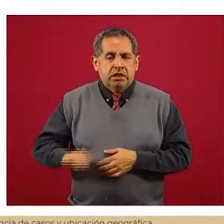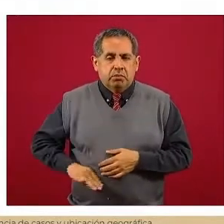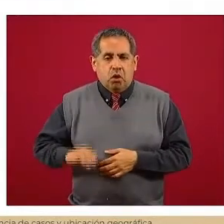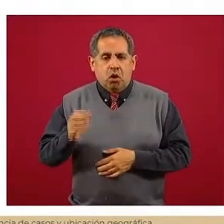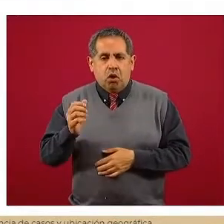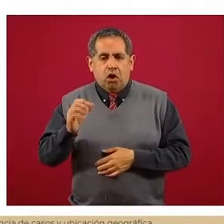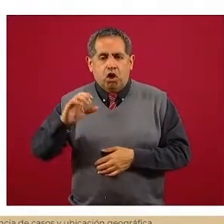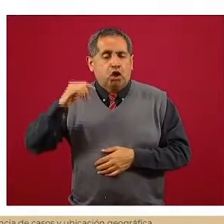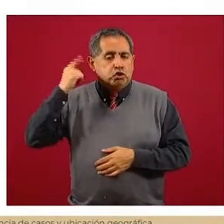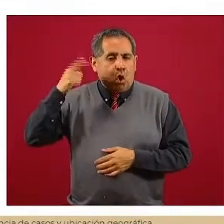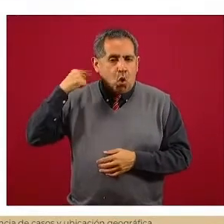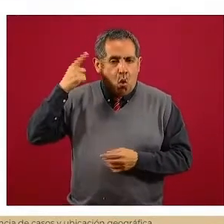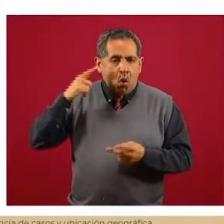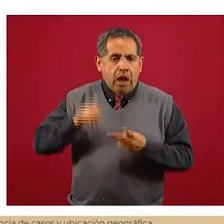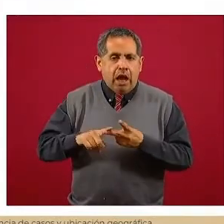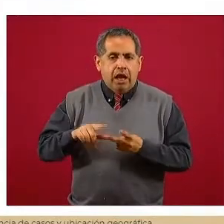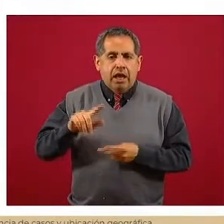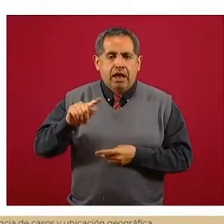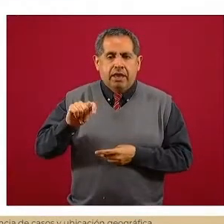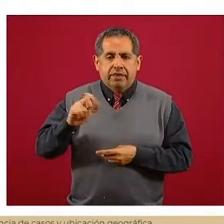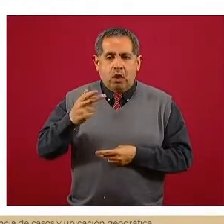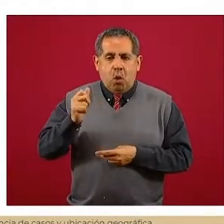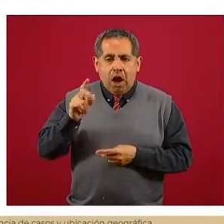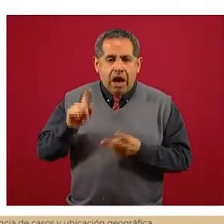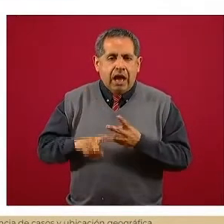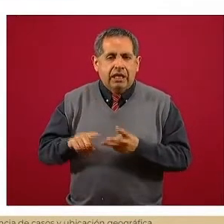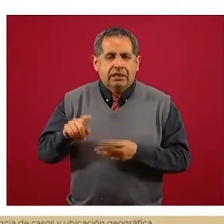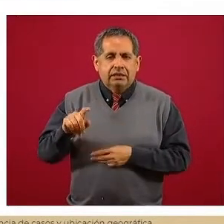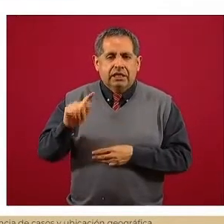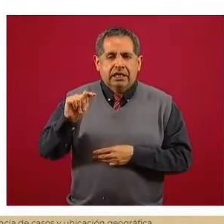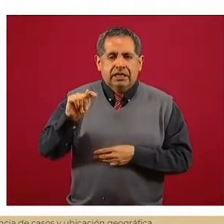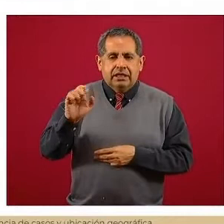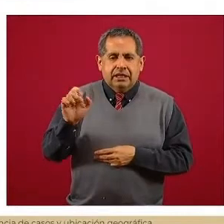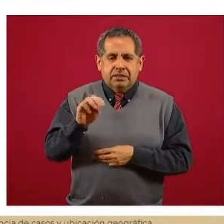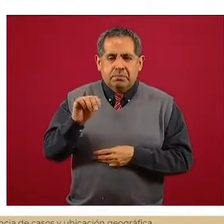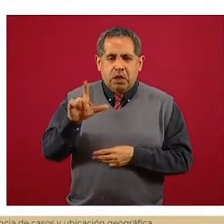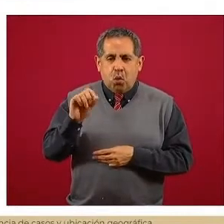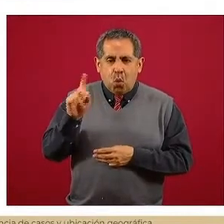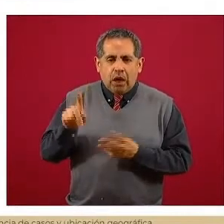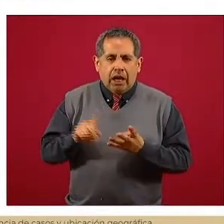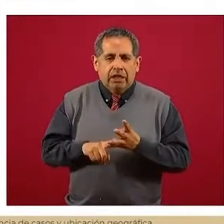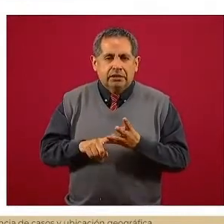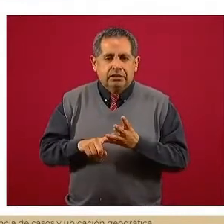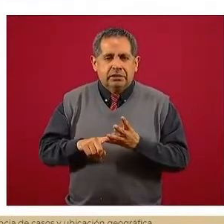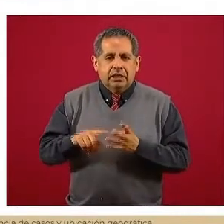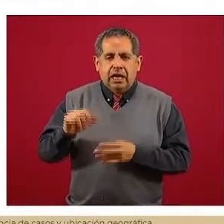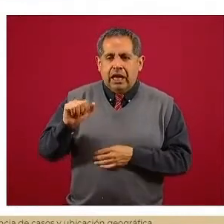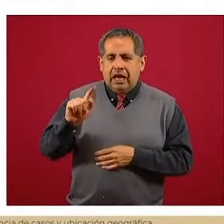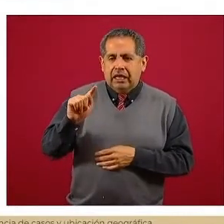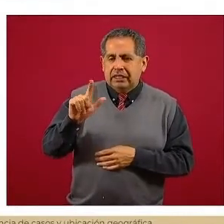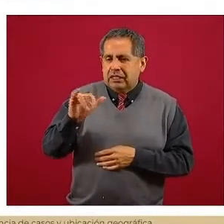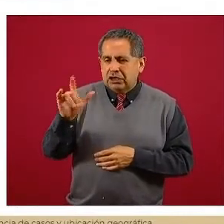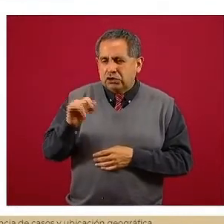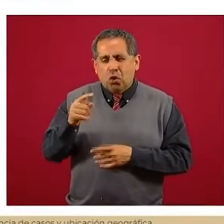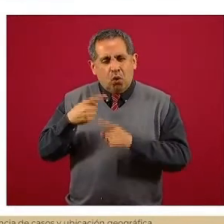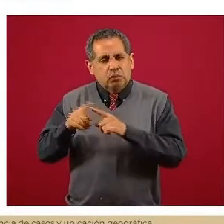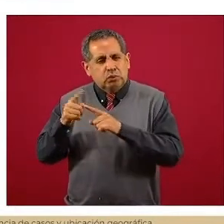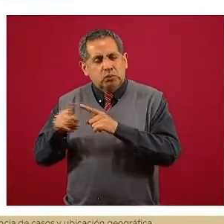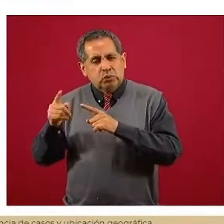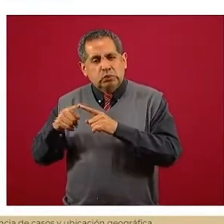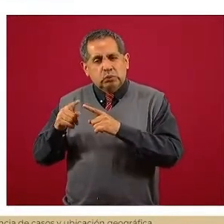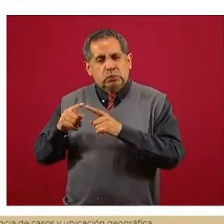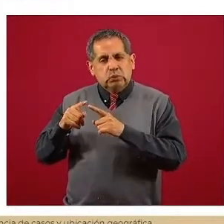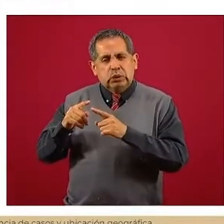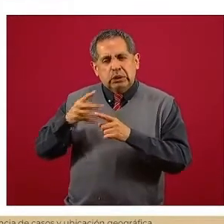Tehuacán, San Martín Texmelucan, San Pedro Cholula y Atlisco, vemos prácticamente una presentación bastante